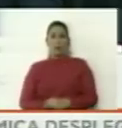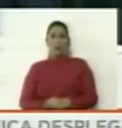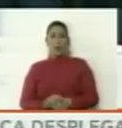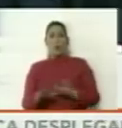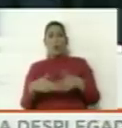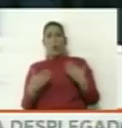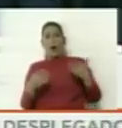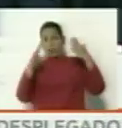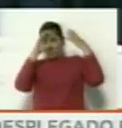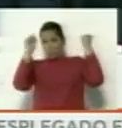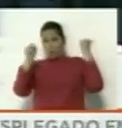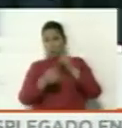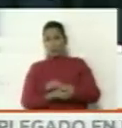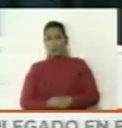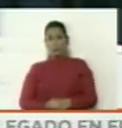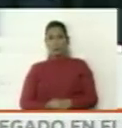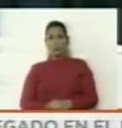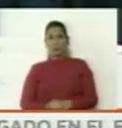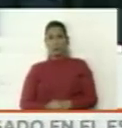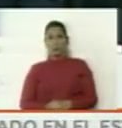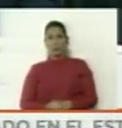embajador,